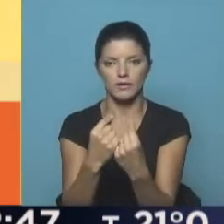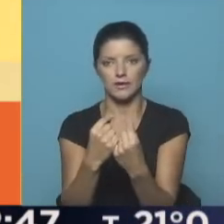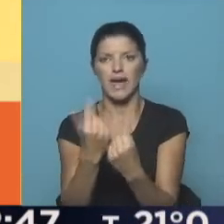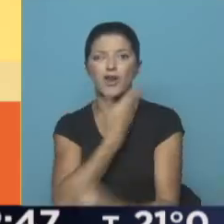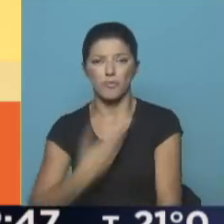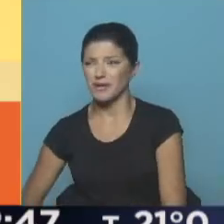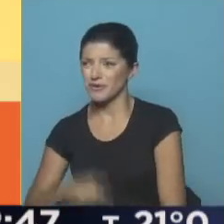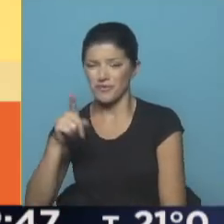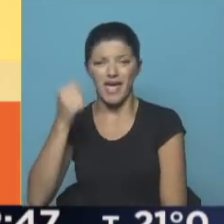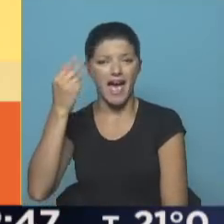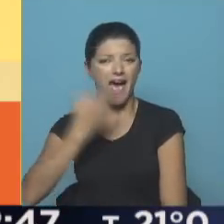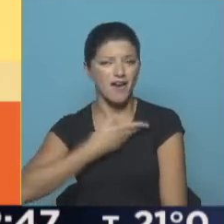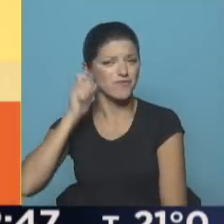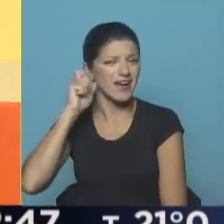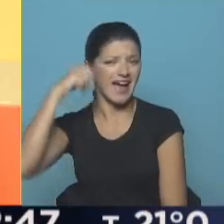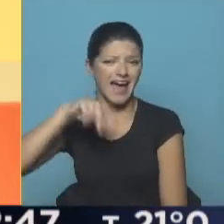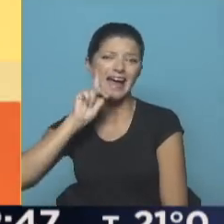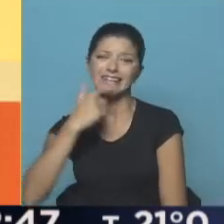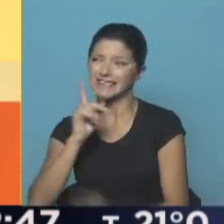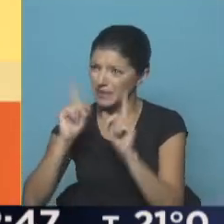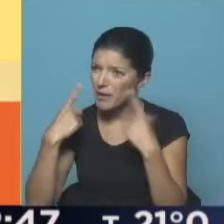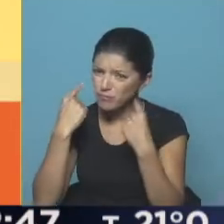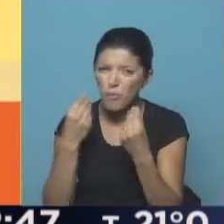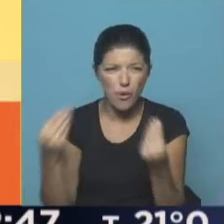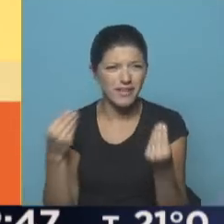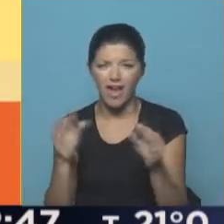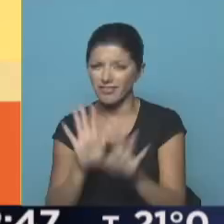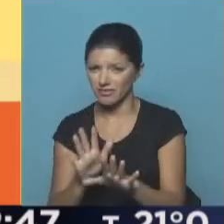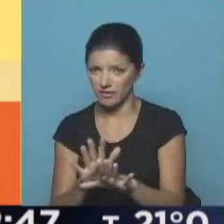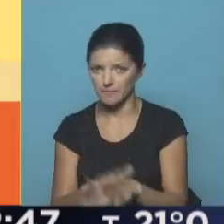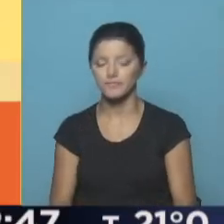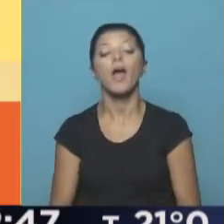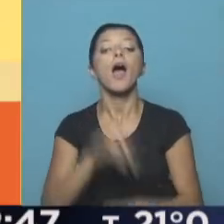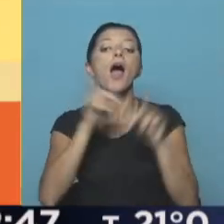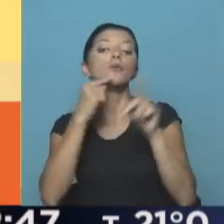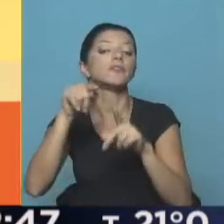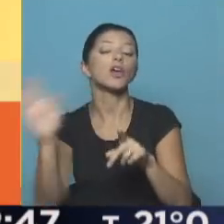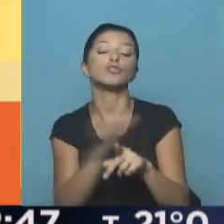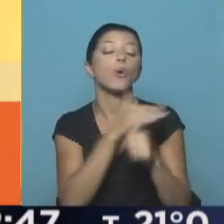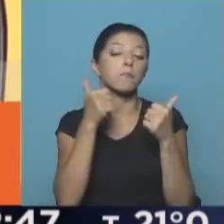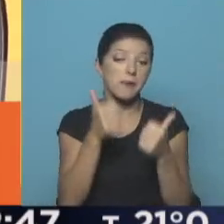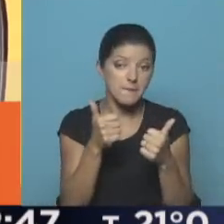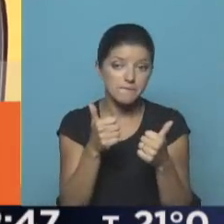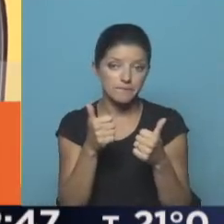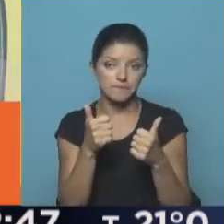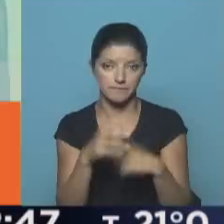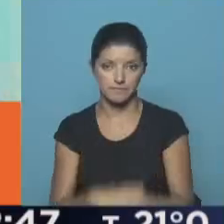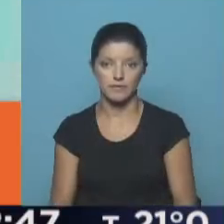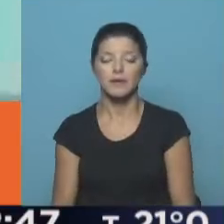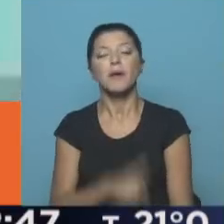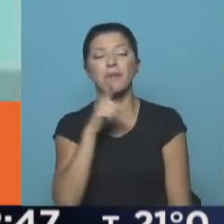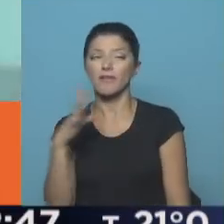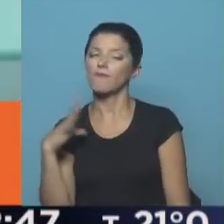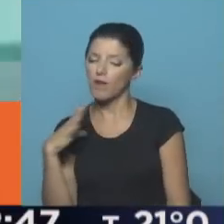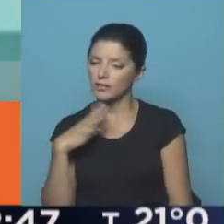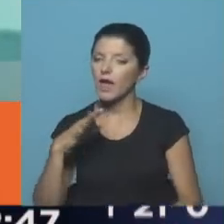afgano por permitir este lanzamiento. Lo que dicen es que esto ha sido un éxito realmente creo que tenemos mucho menos